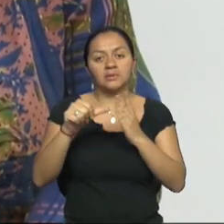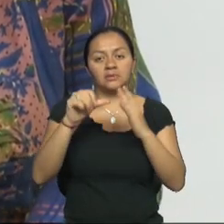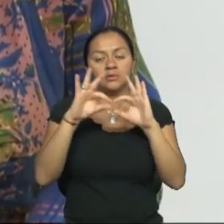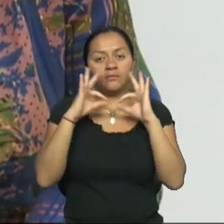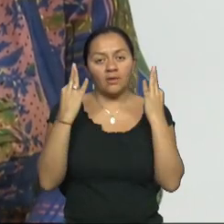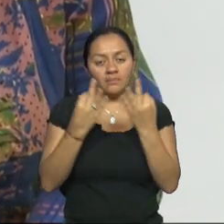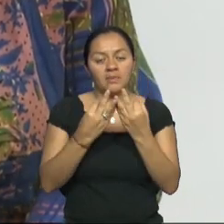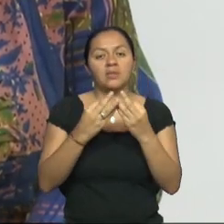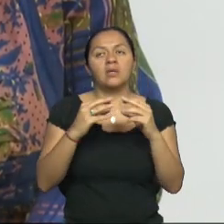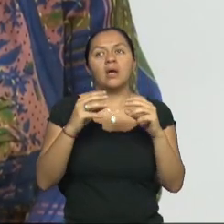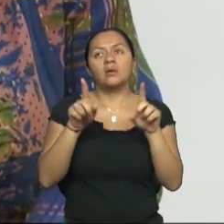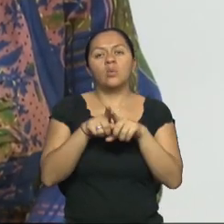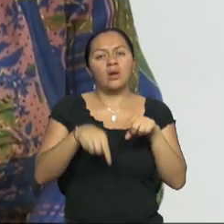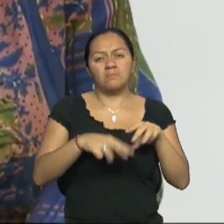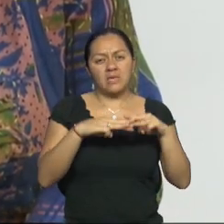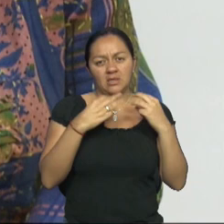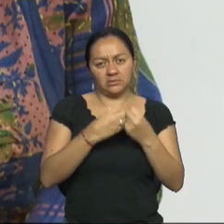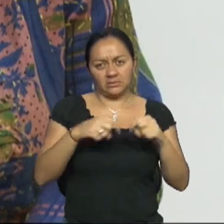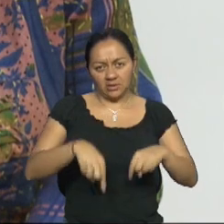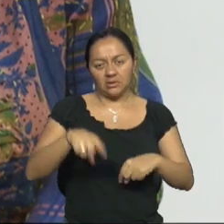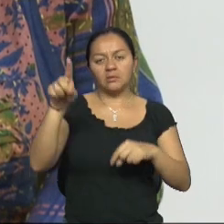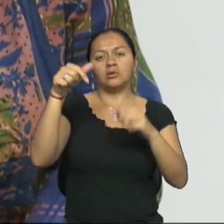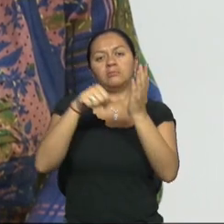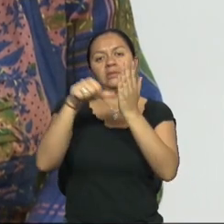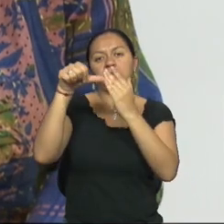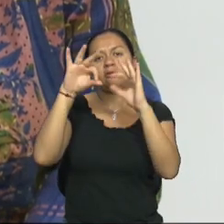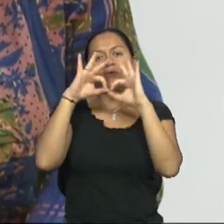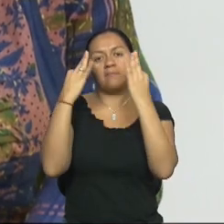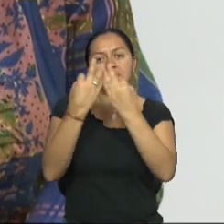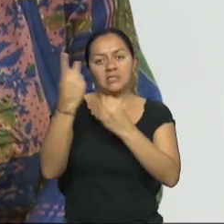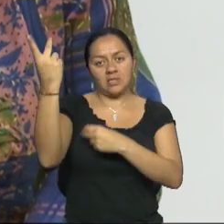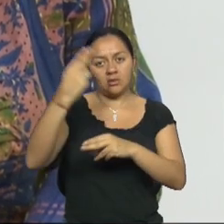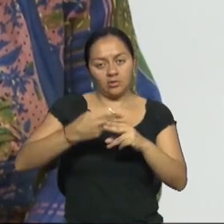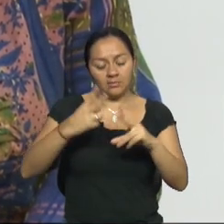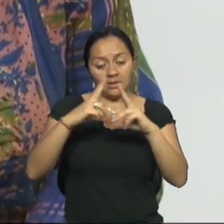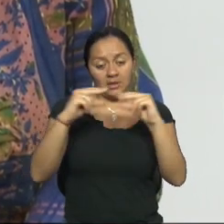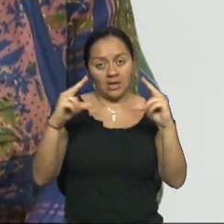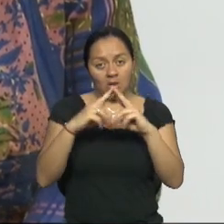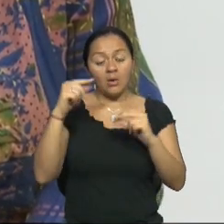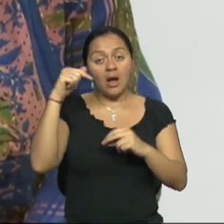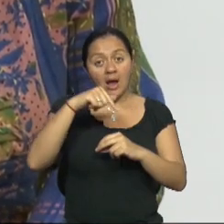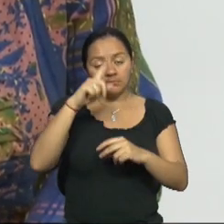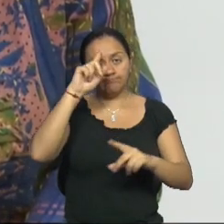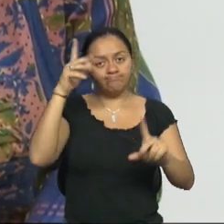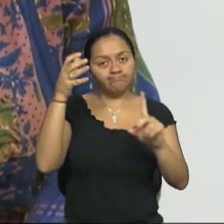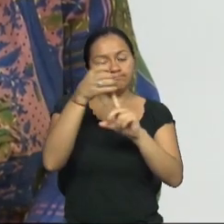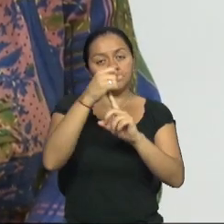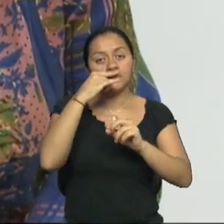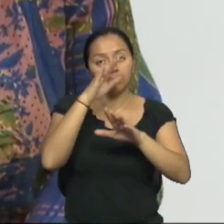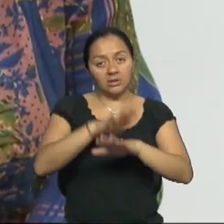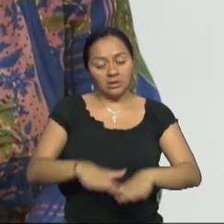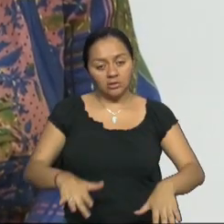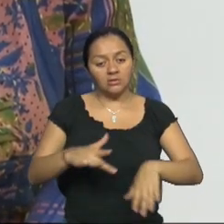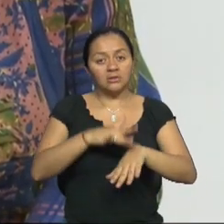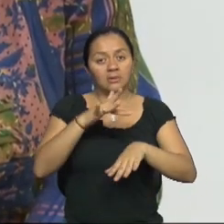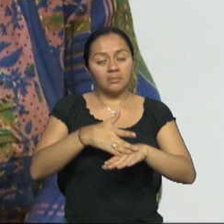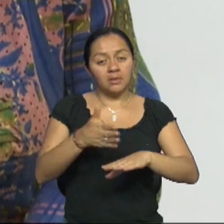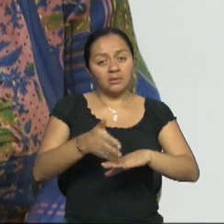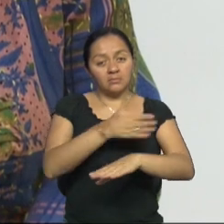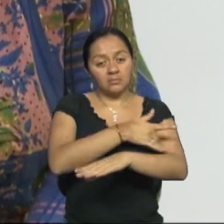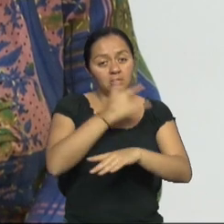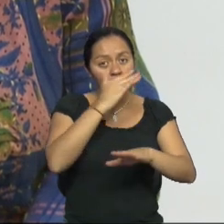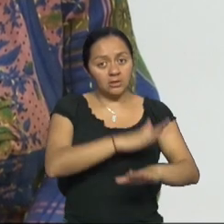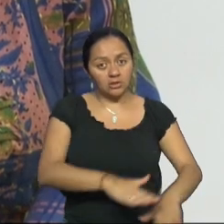Ministerio de Educación. Se hace un gran esfuerzo de realmente lograr que todos los niños a temprana edad logren ingresar